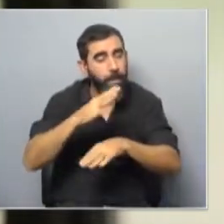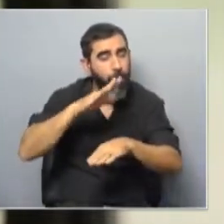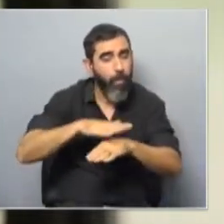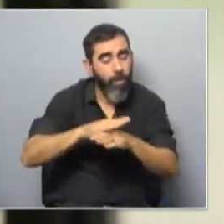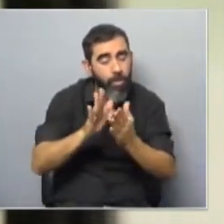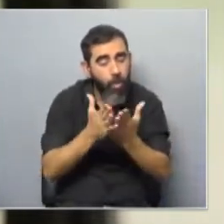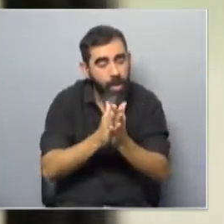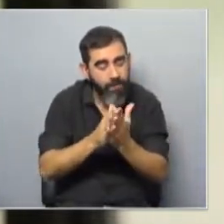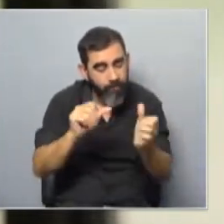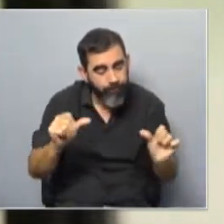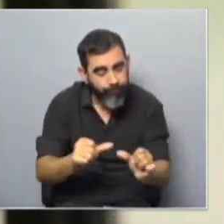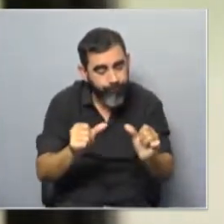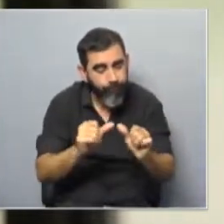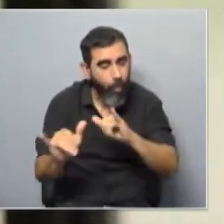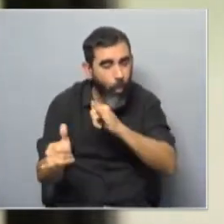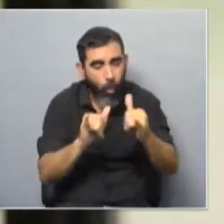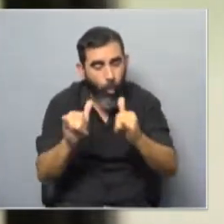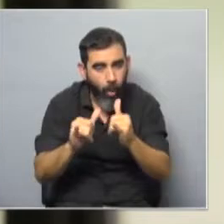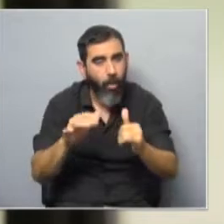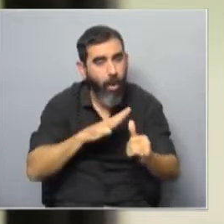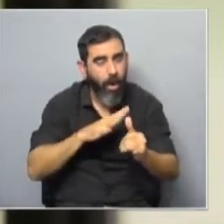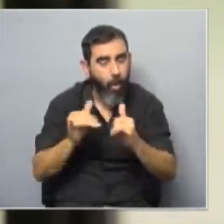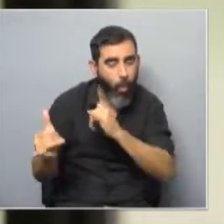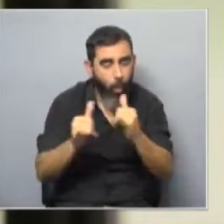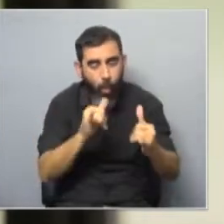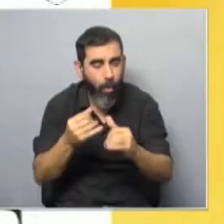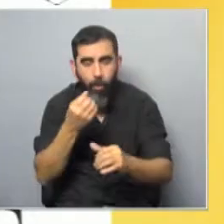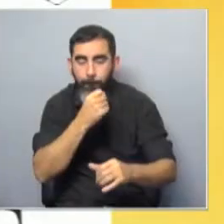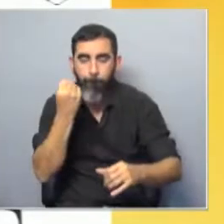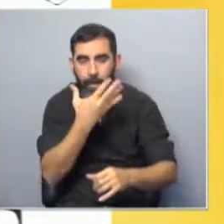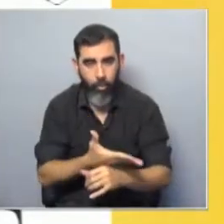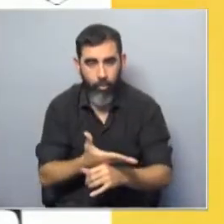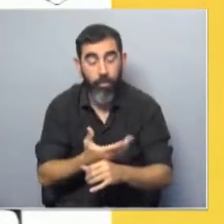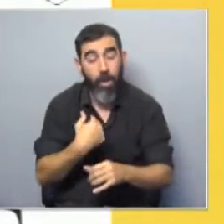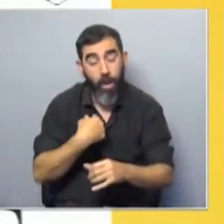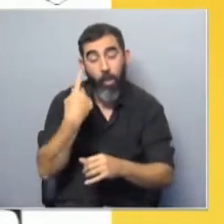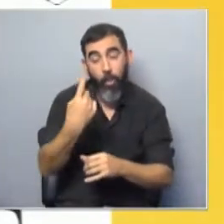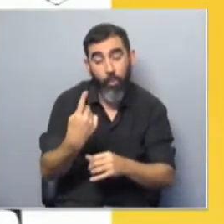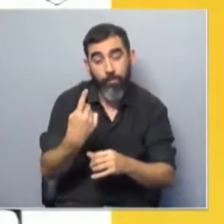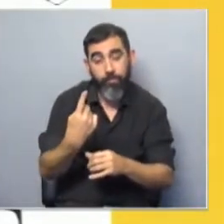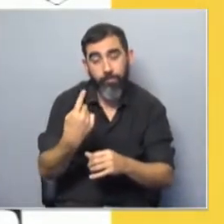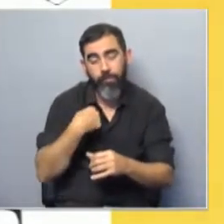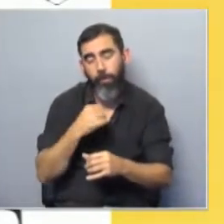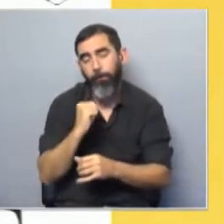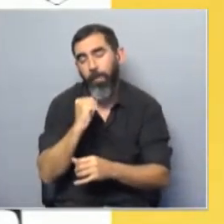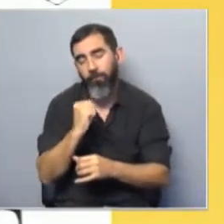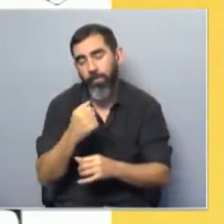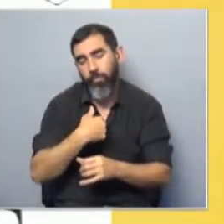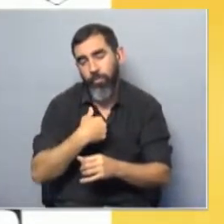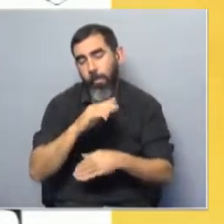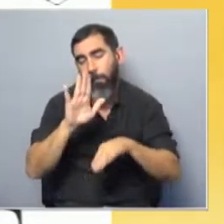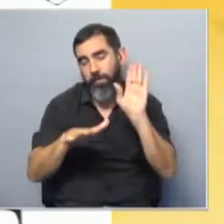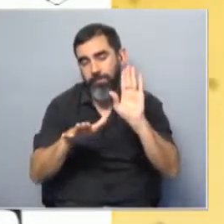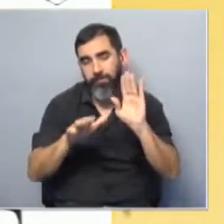el librito, que fuera lúdico, que hubiera como una cosa de juego. De hecho hay uno que es en mi favorito, que es